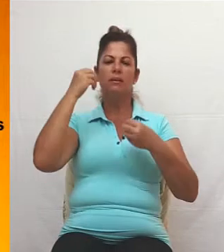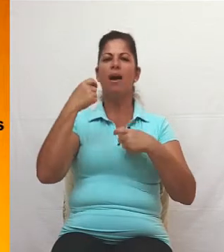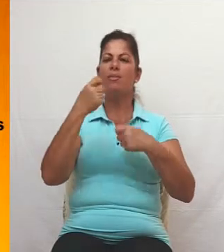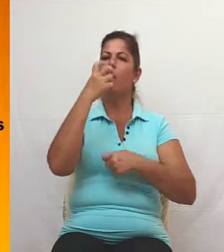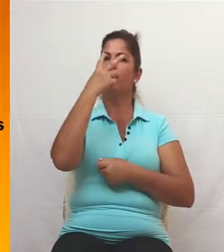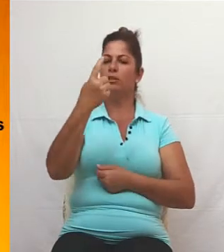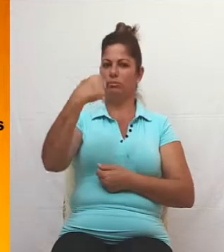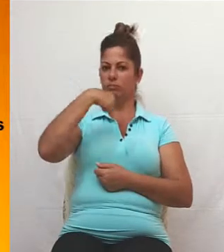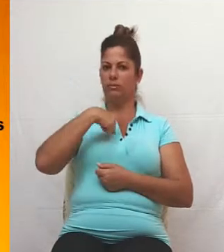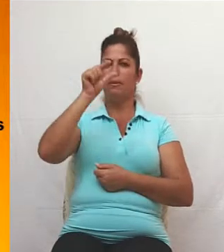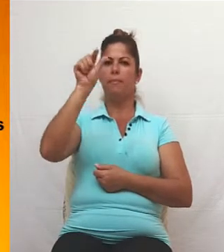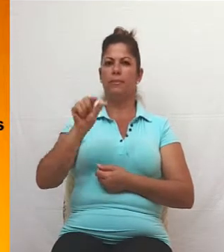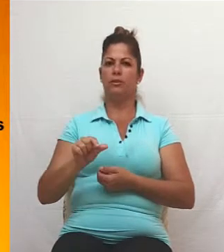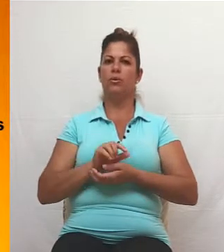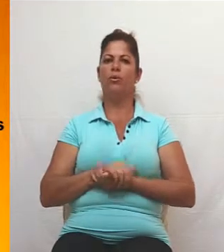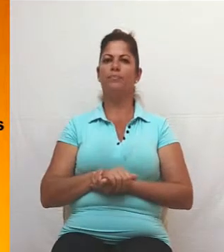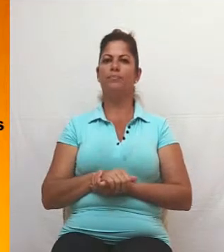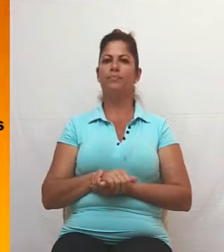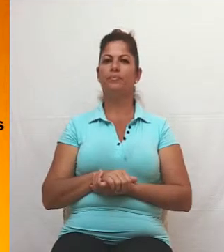de atendernos